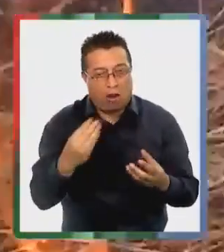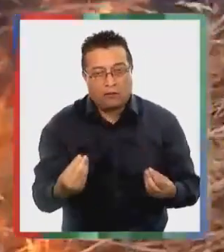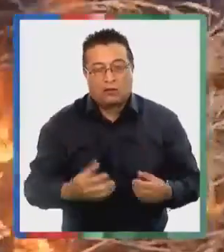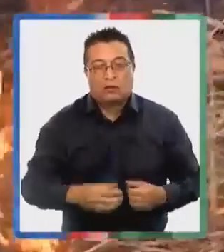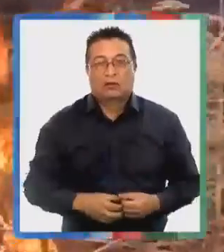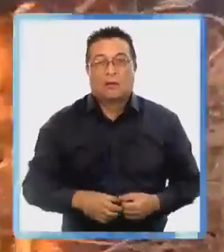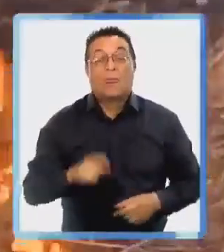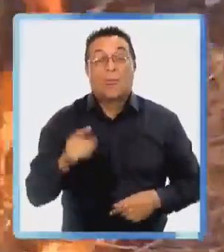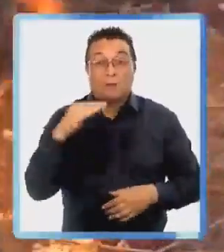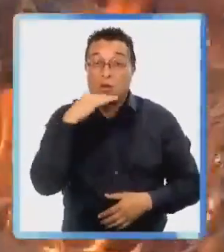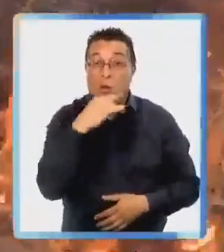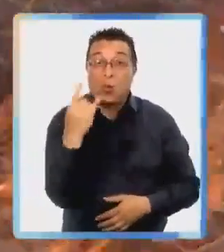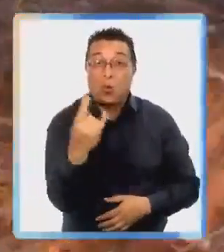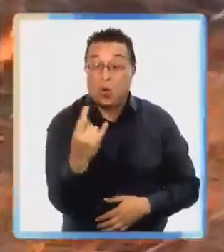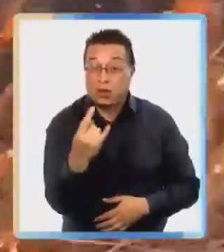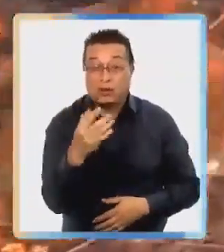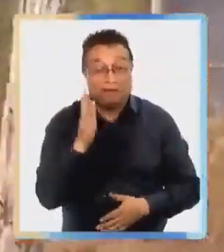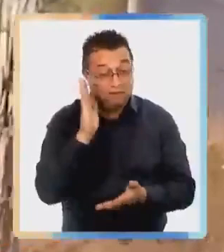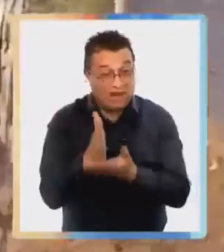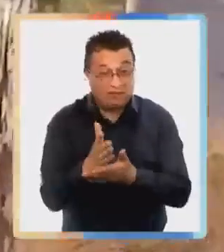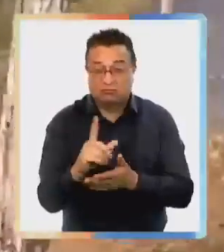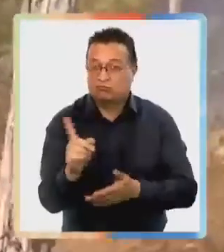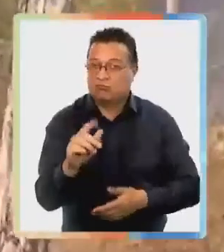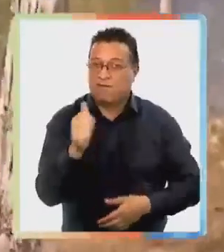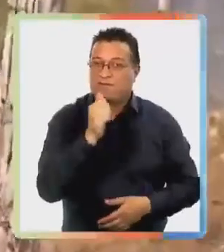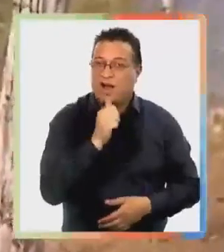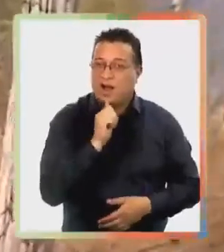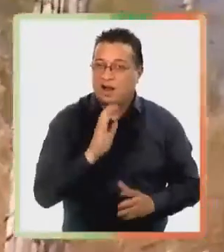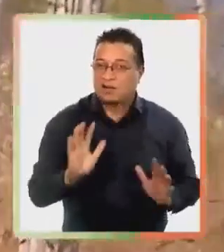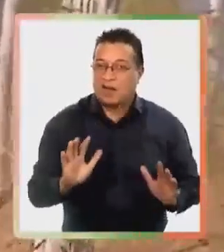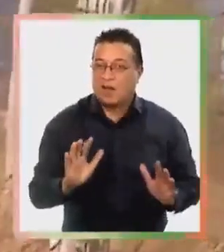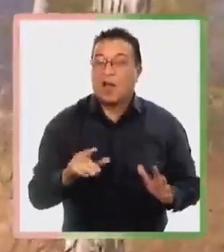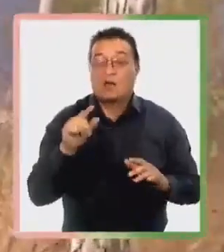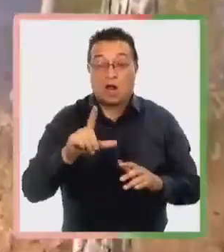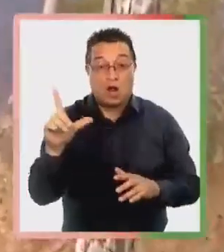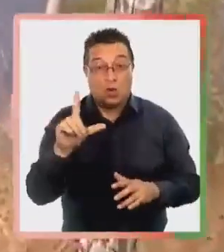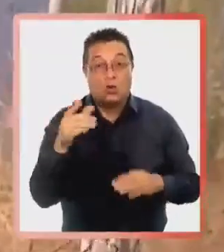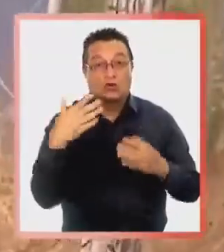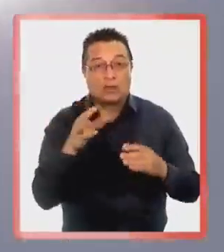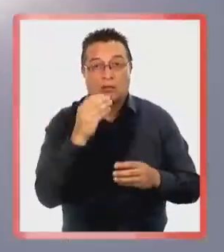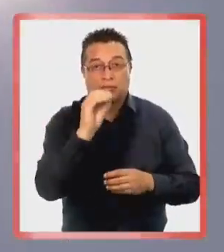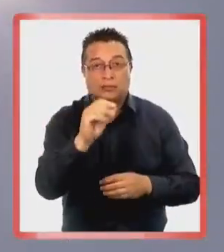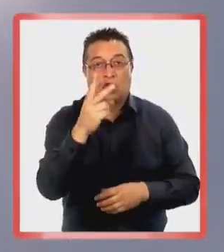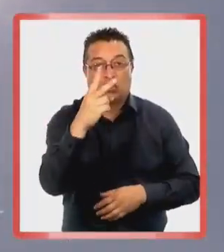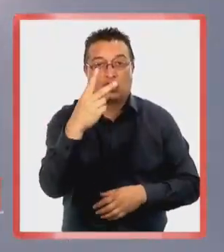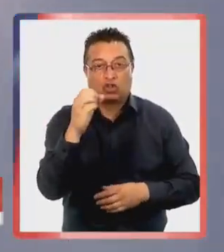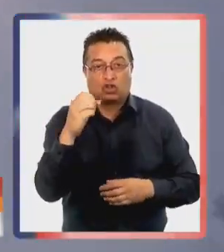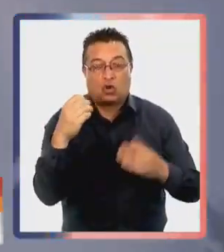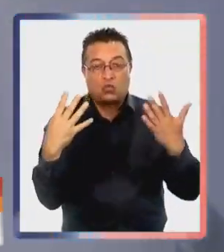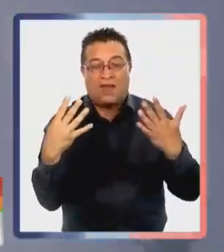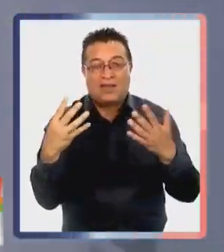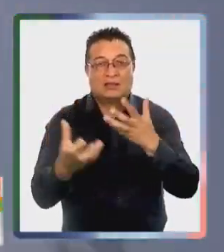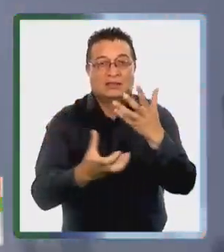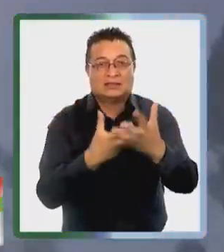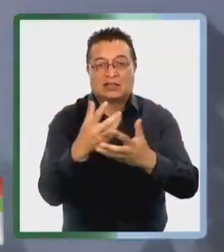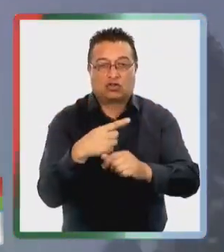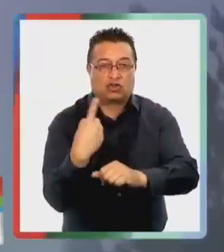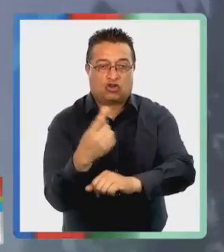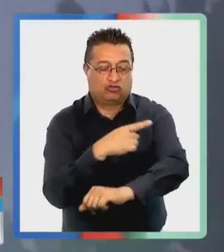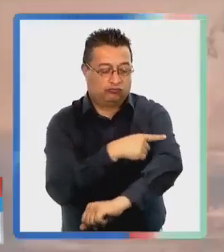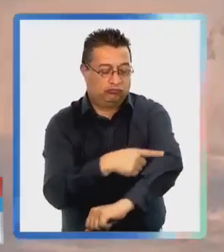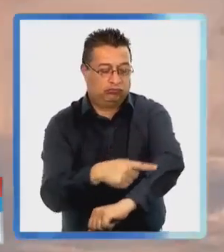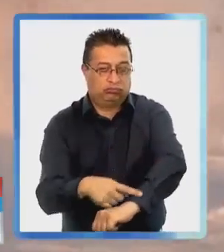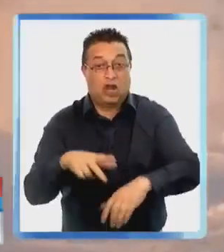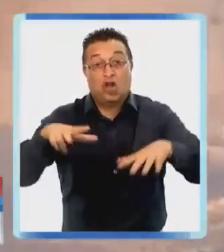la emergencia está lejos de terminar. Este lunes se reportaron 209 incendios en todo el país y